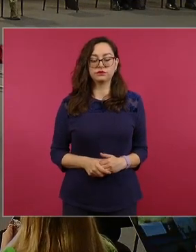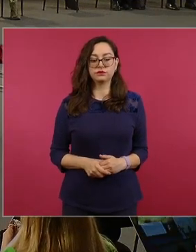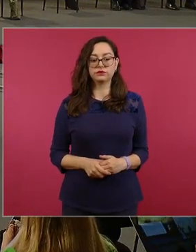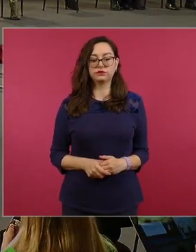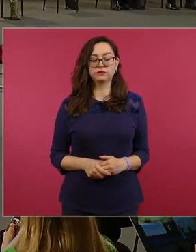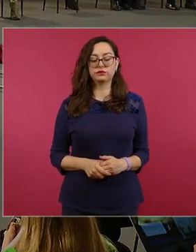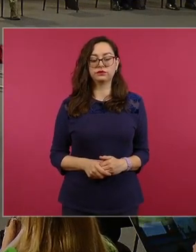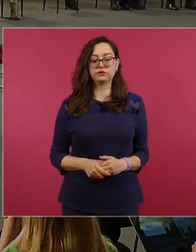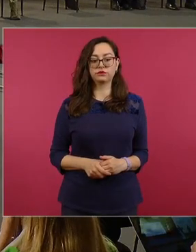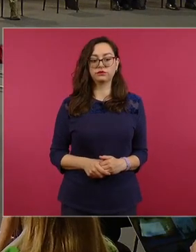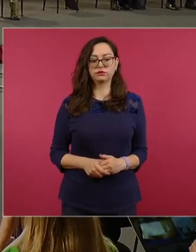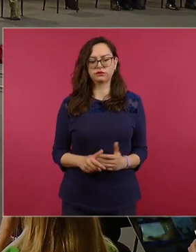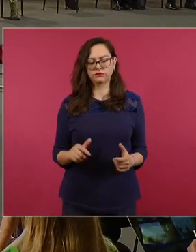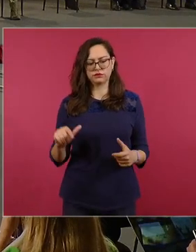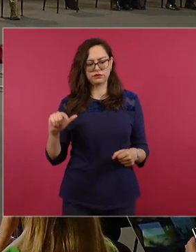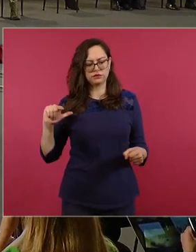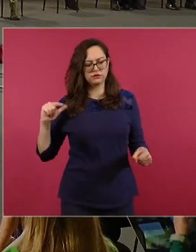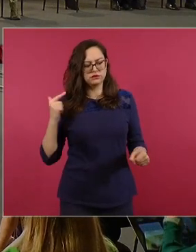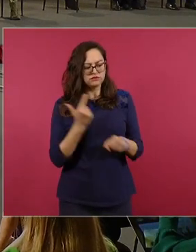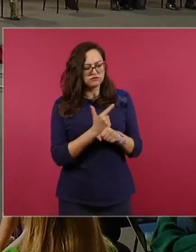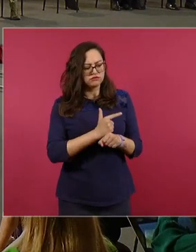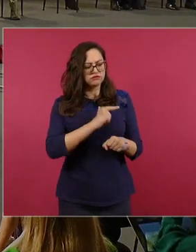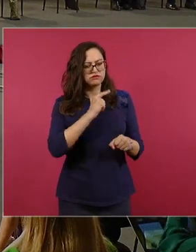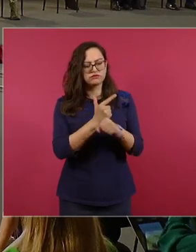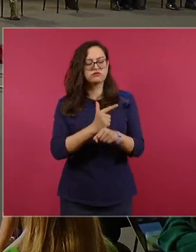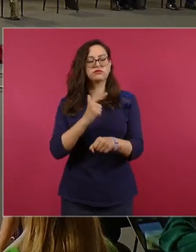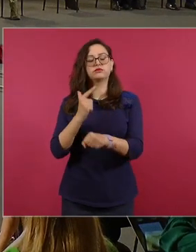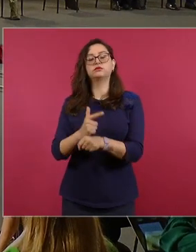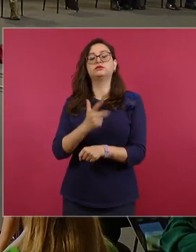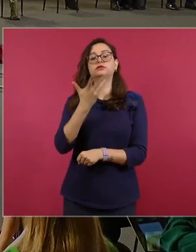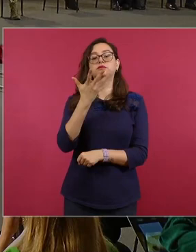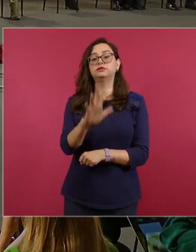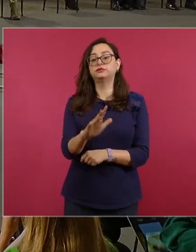Destacan los aseguramientos de aproximadamente